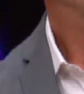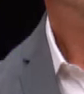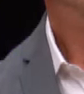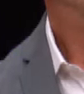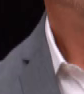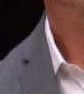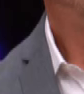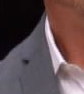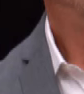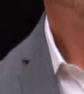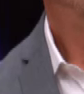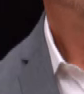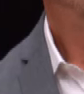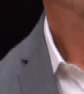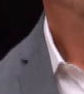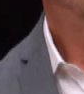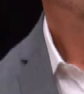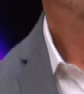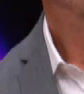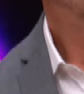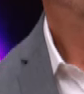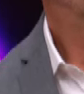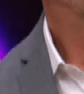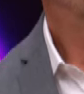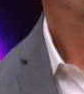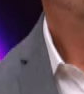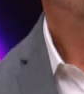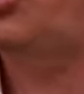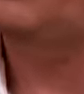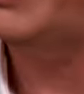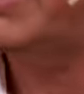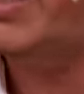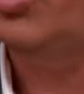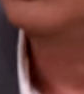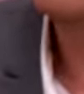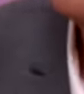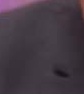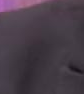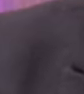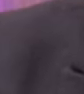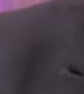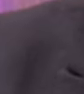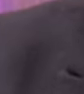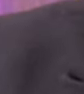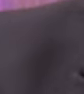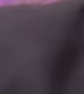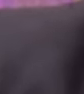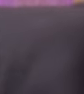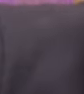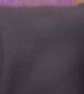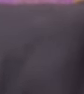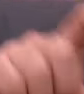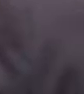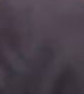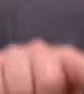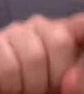qué dinero y esto es un país Federal Tendremos que conversar todo desde cero yo no voy a poner el el cartel milay